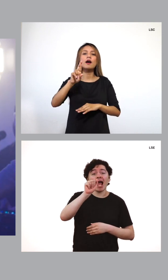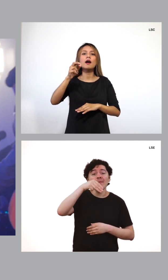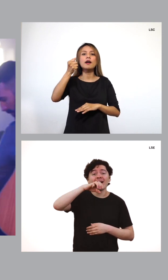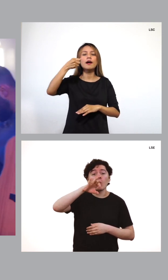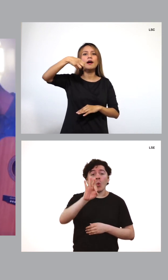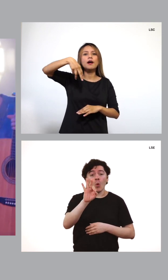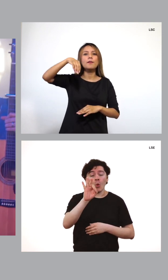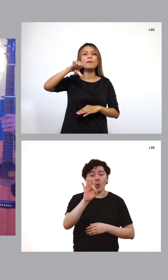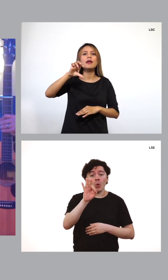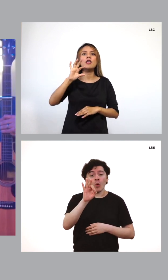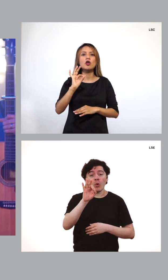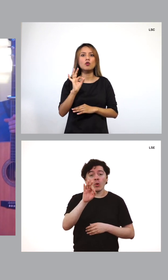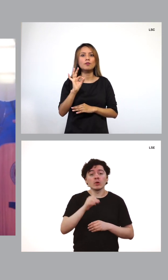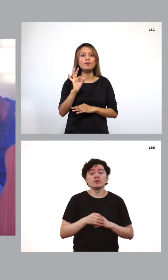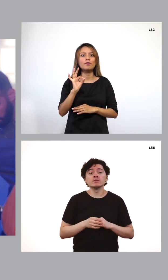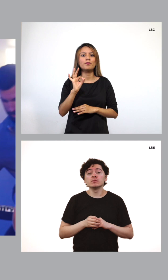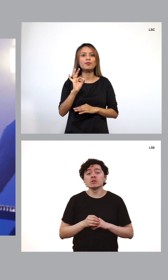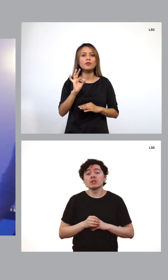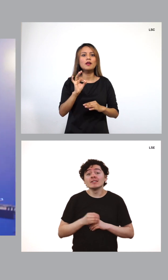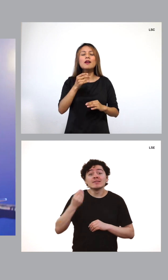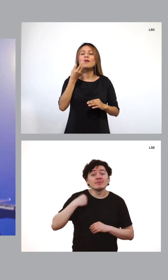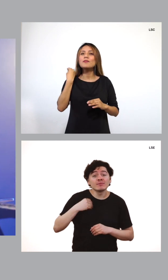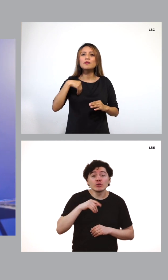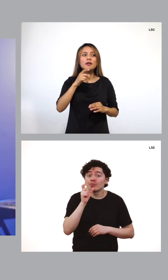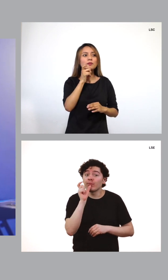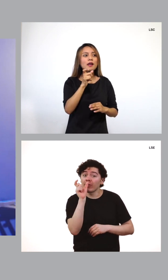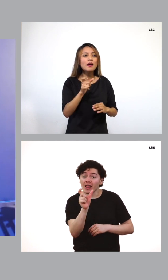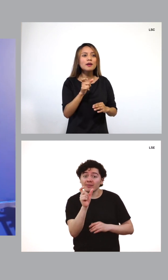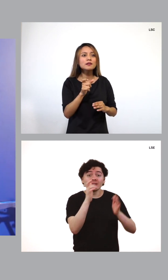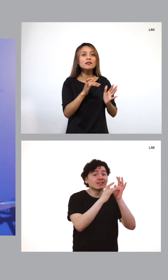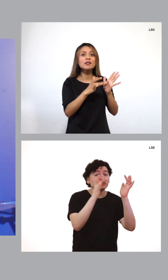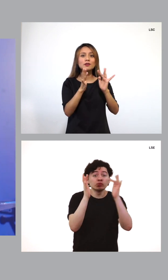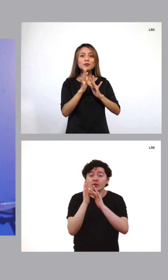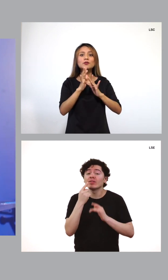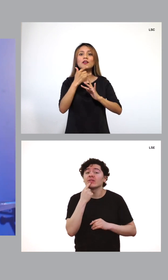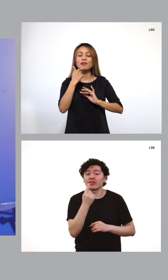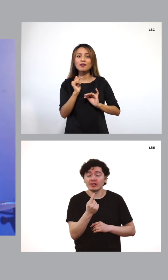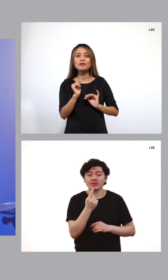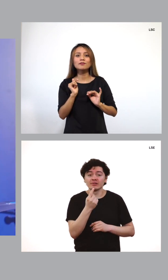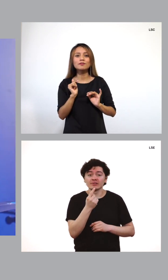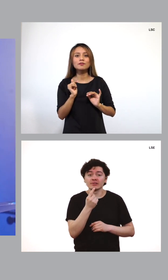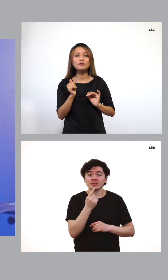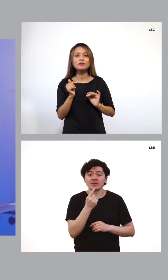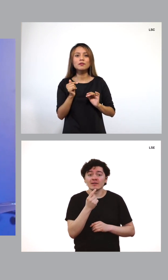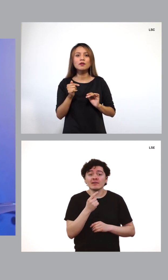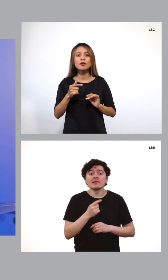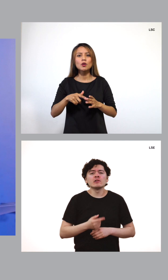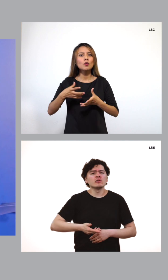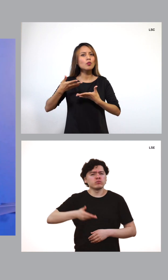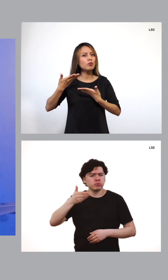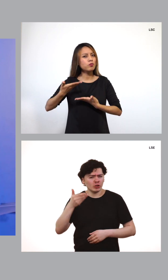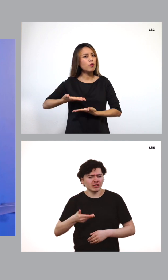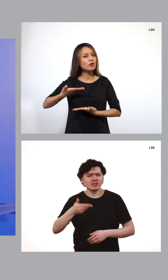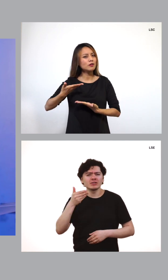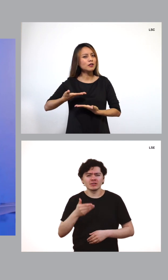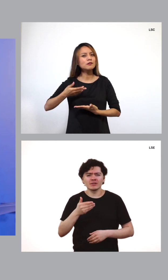en el propio idioma que Jesús había pronunciado esas palabras, porque tenía tanto peso que no fue capaz de transcribirlo a otro